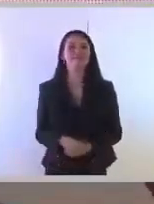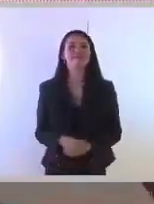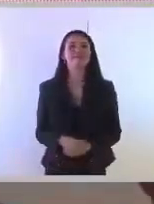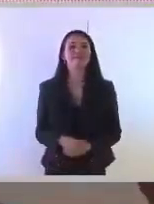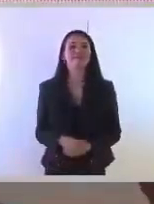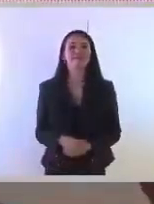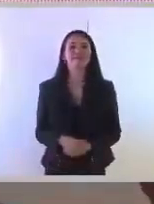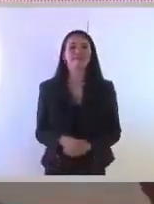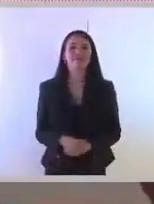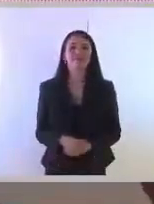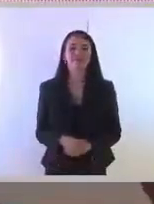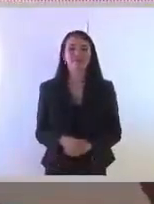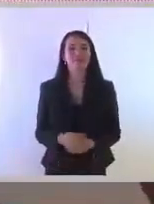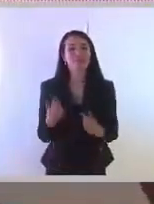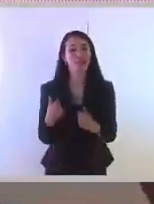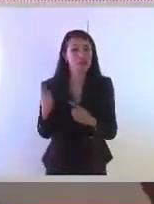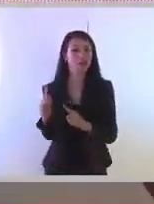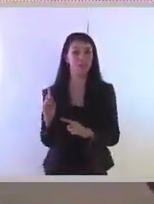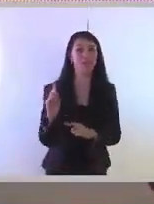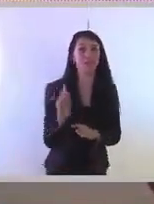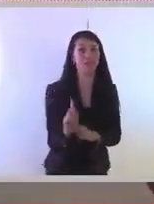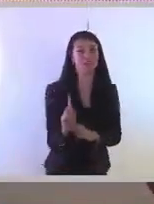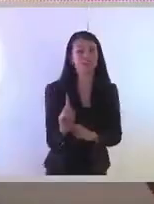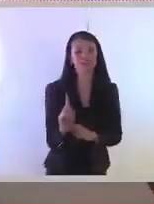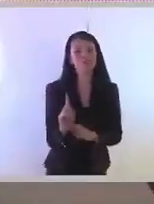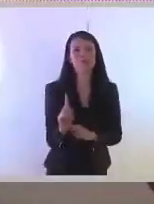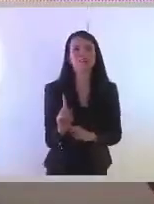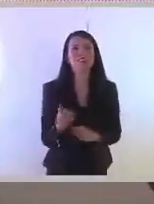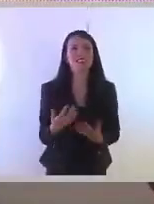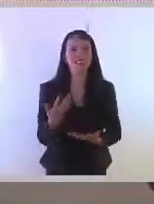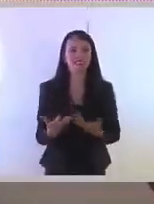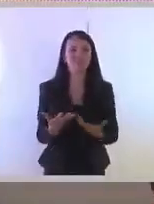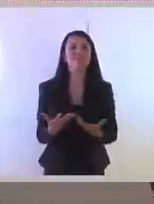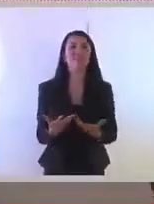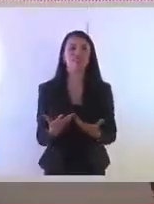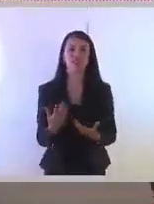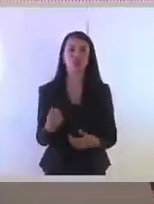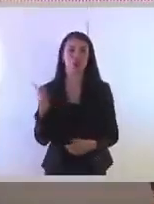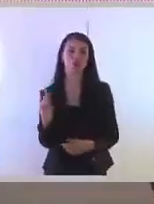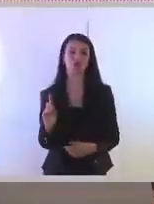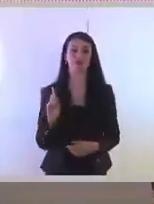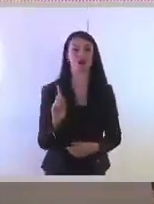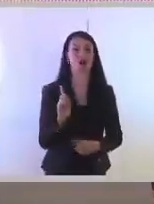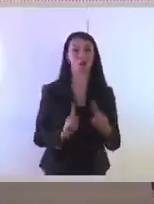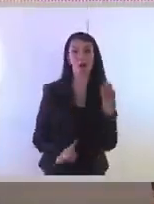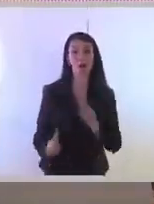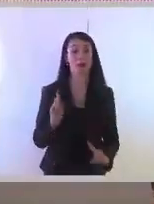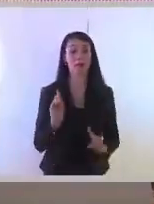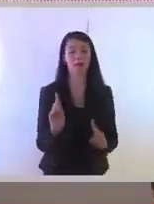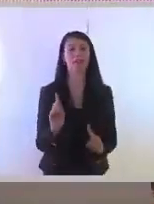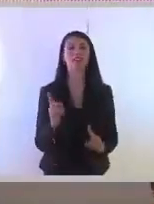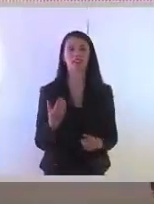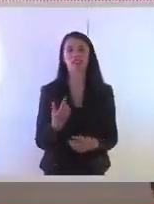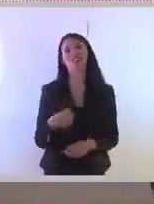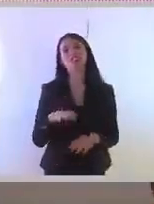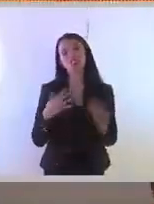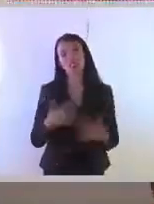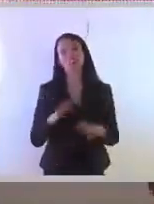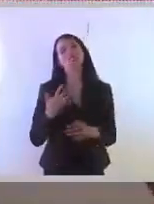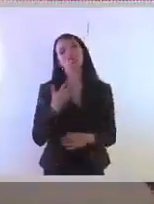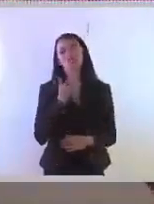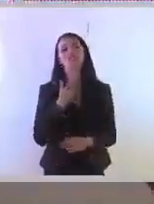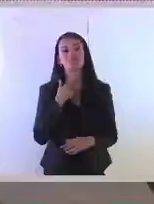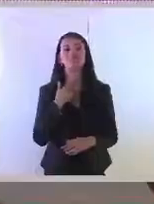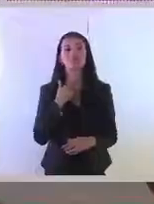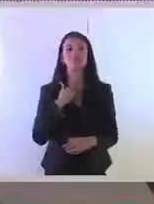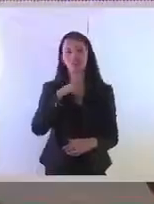Pero yo no quiero que me sacrifiquen, no es necesario. No vamos a mandar a gente, ni yo voy a ir allá. A mí me encanta el campo,